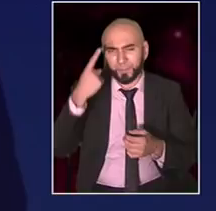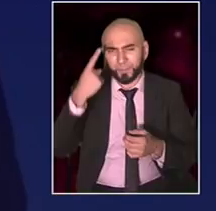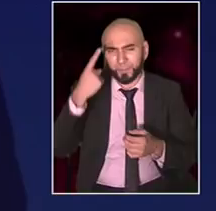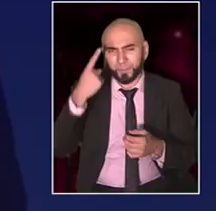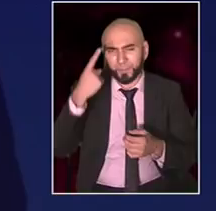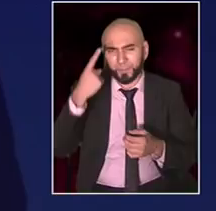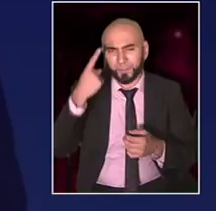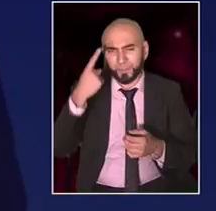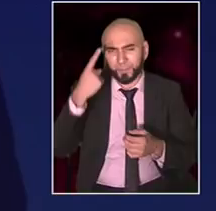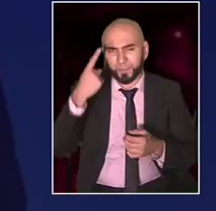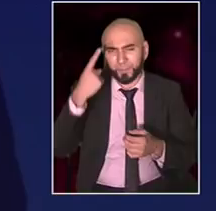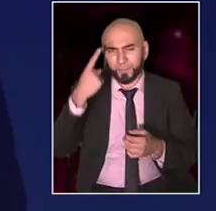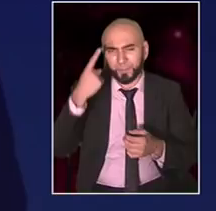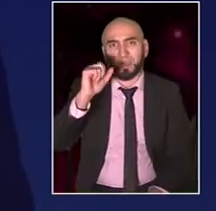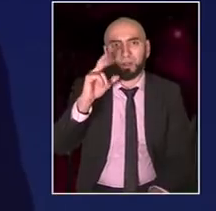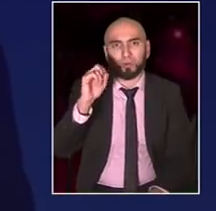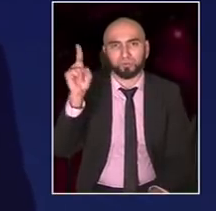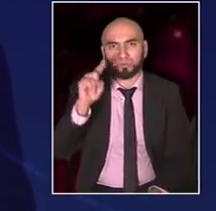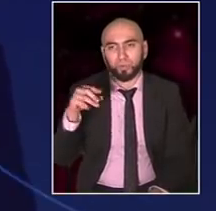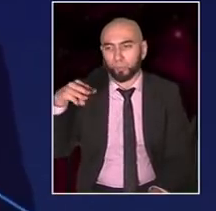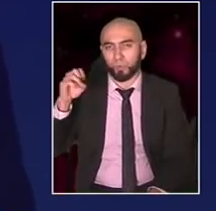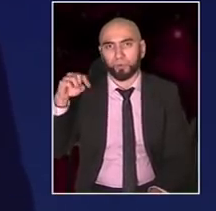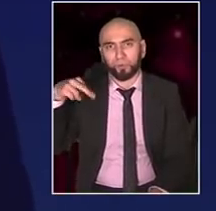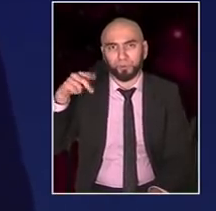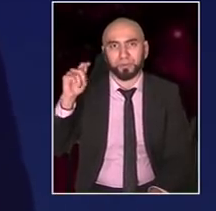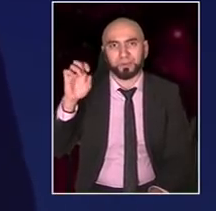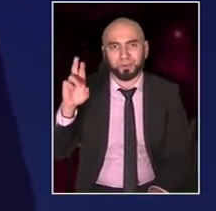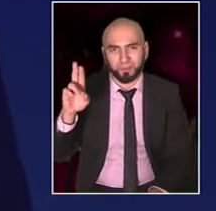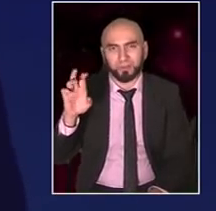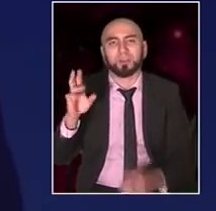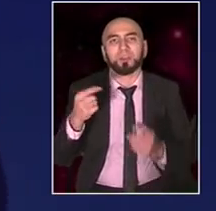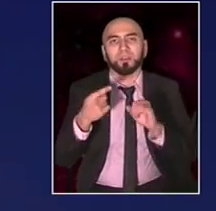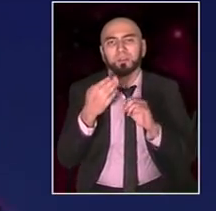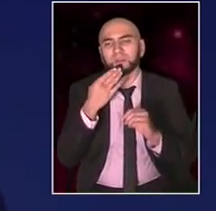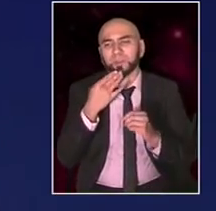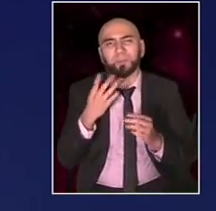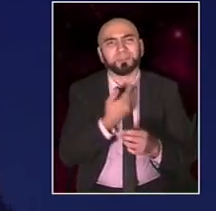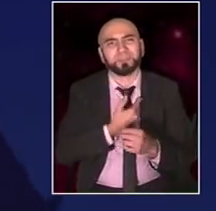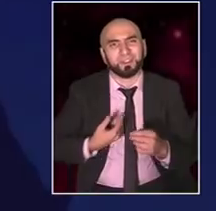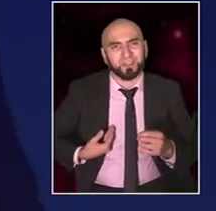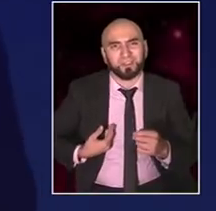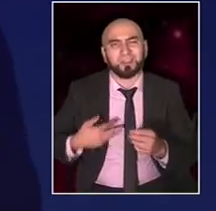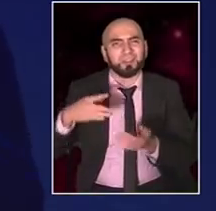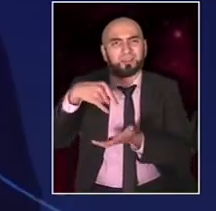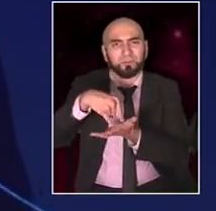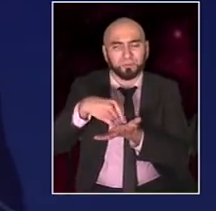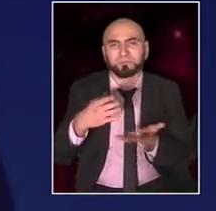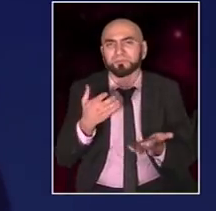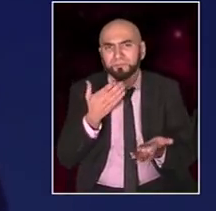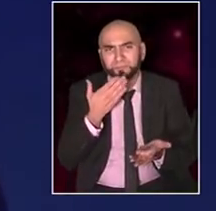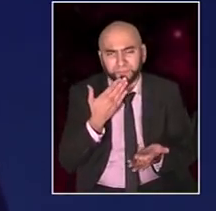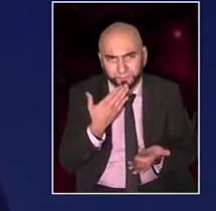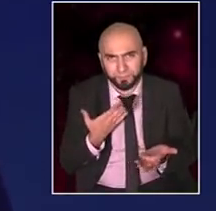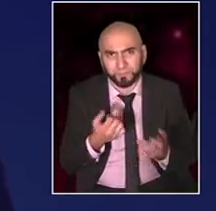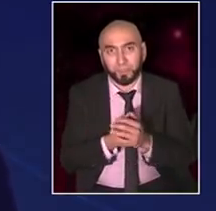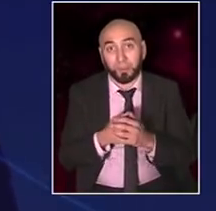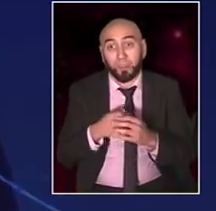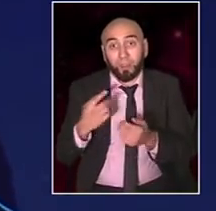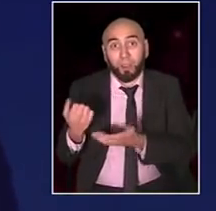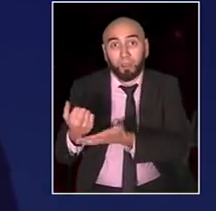Montes, a nuestra presidenta de la Cámara de Diputados, Maya, porque sin la colaboración de ellos esto sería